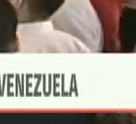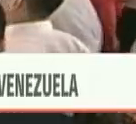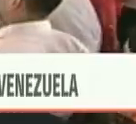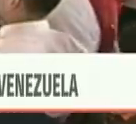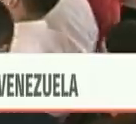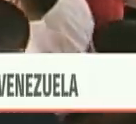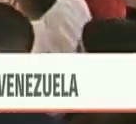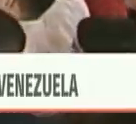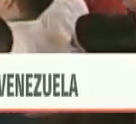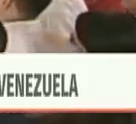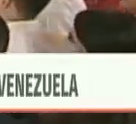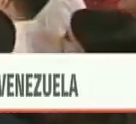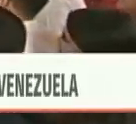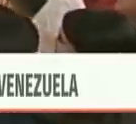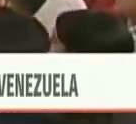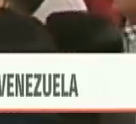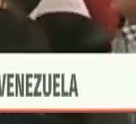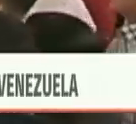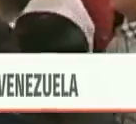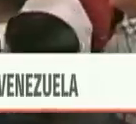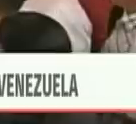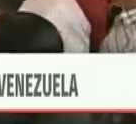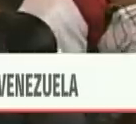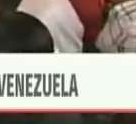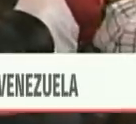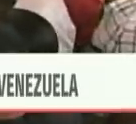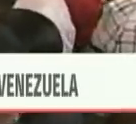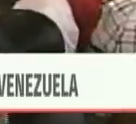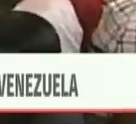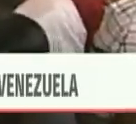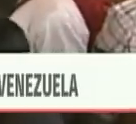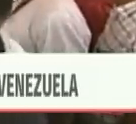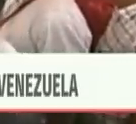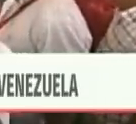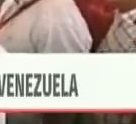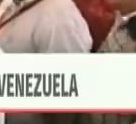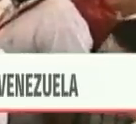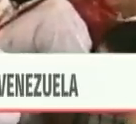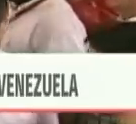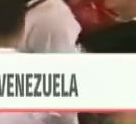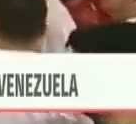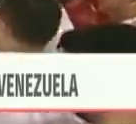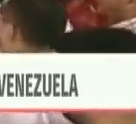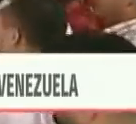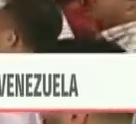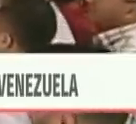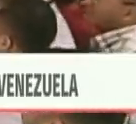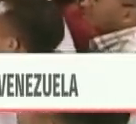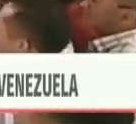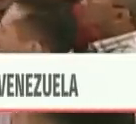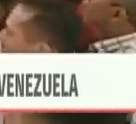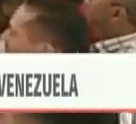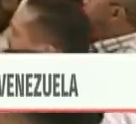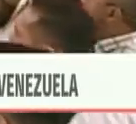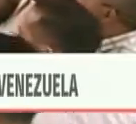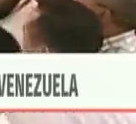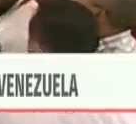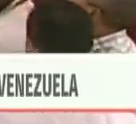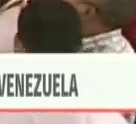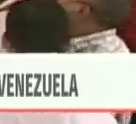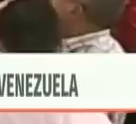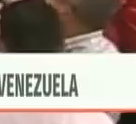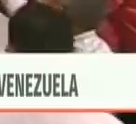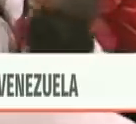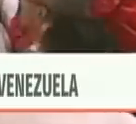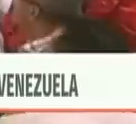establece en las 7 líneas estratégicas. Allí vemos al presidente de la República compartiendo con los trabajadores y trabajadoras del sector